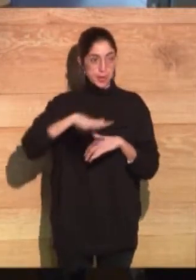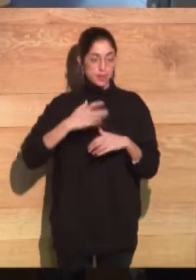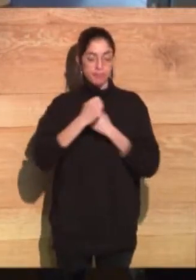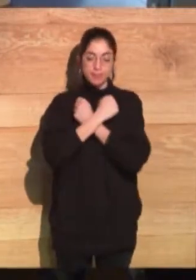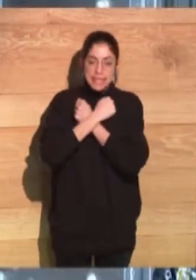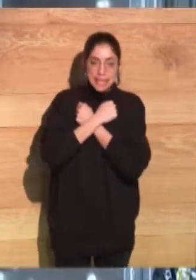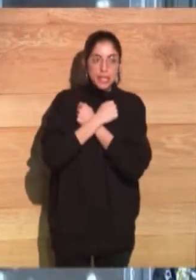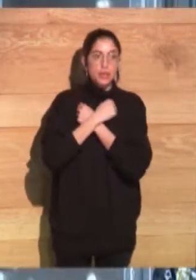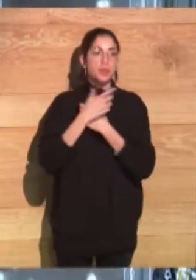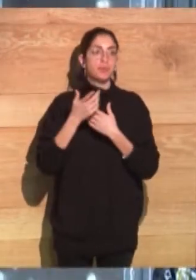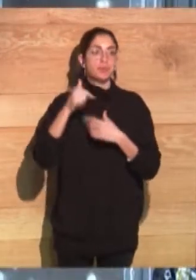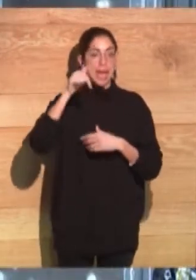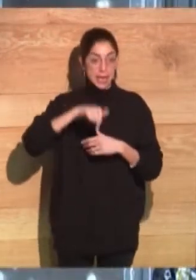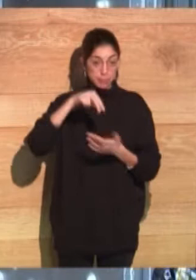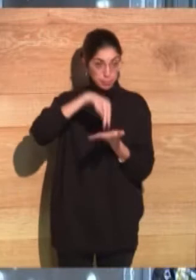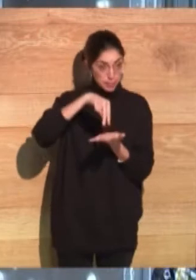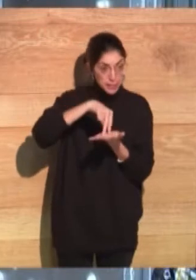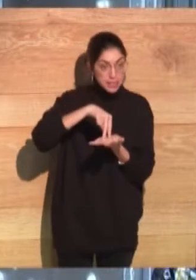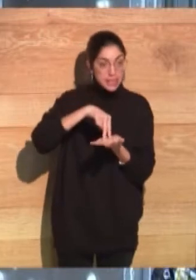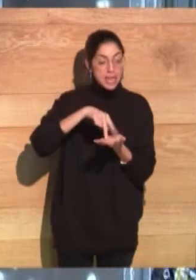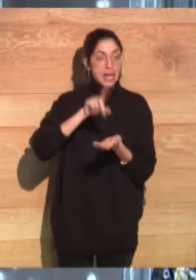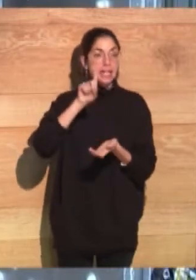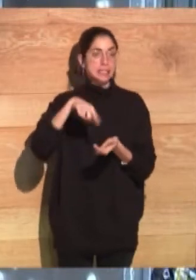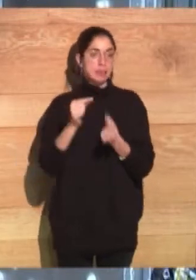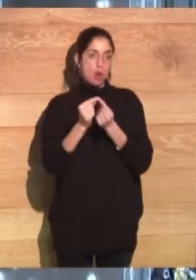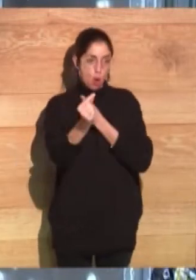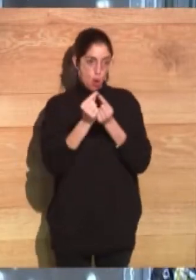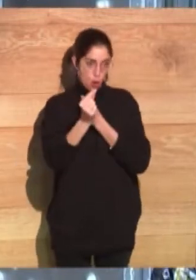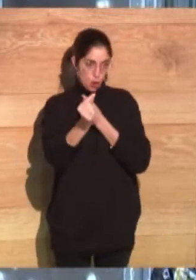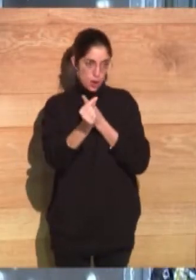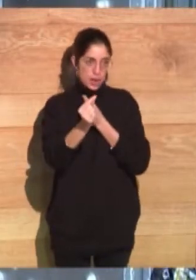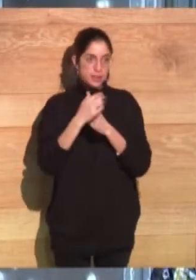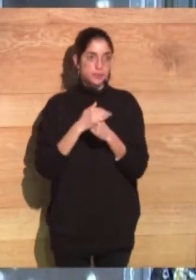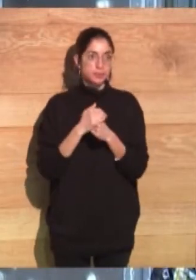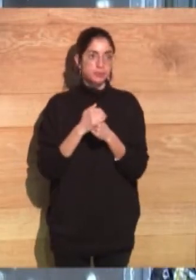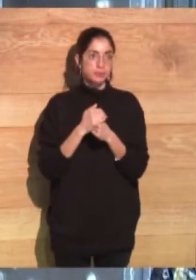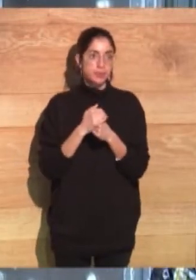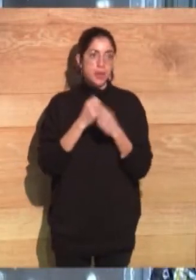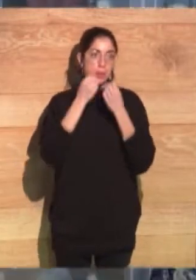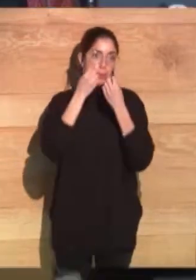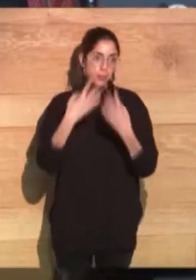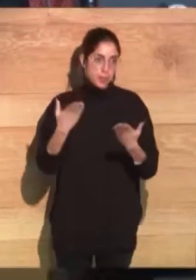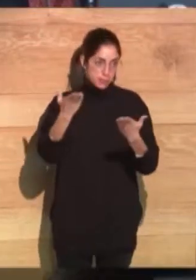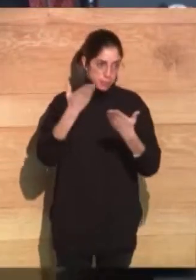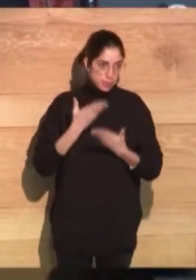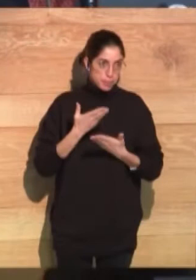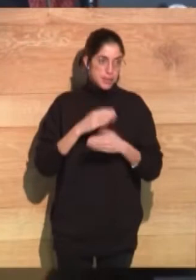para nosotros, tanto aquí en presencial como online. Welcome